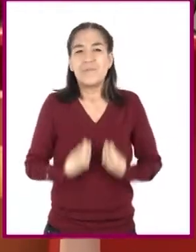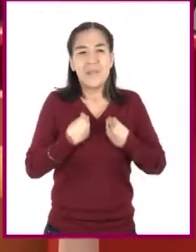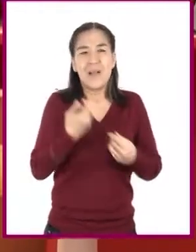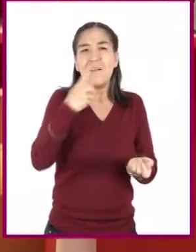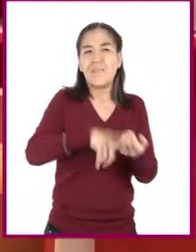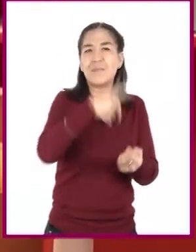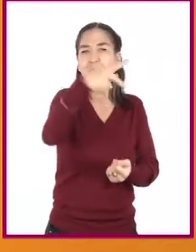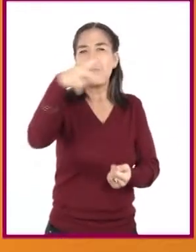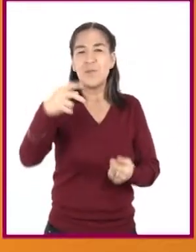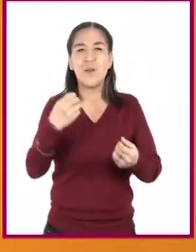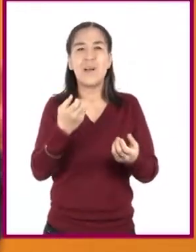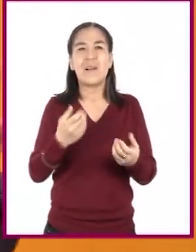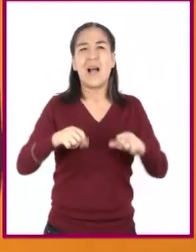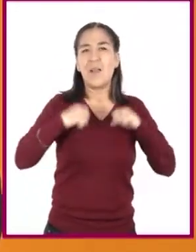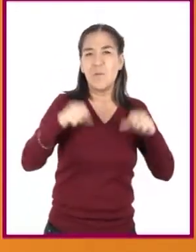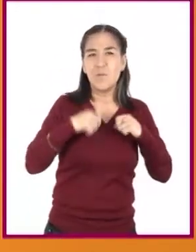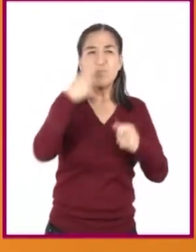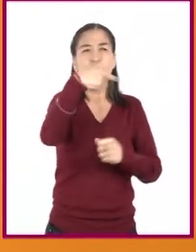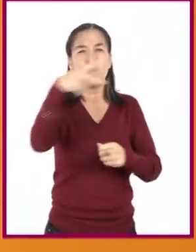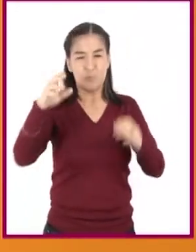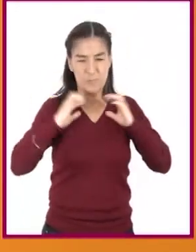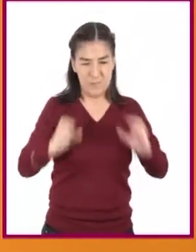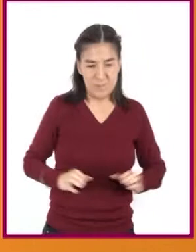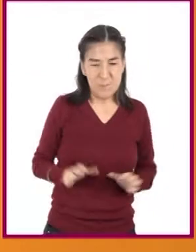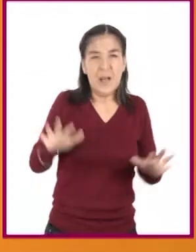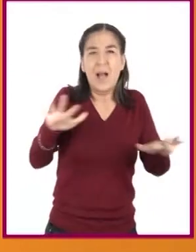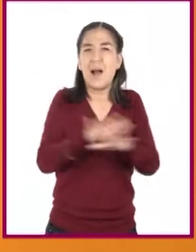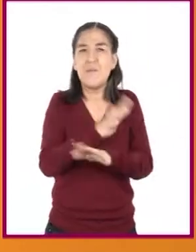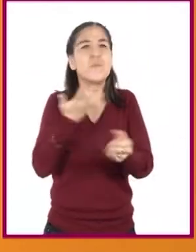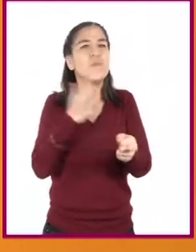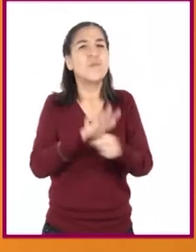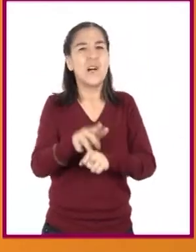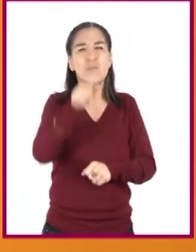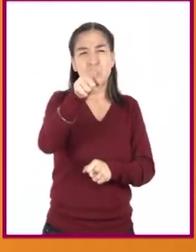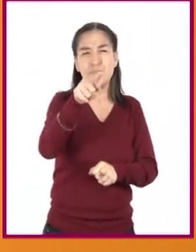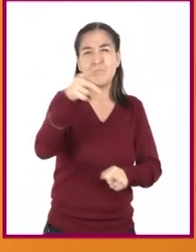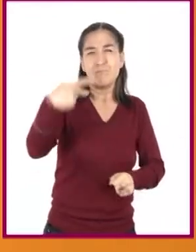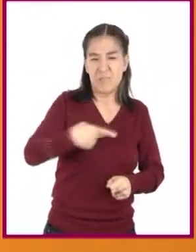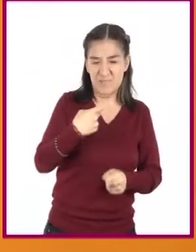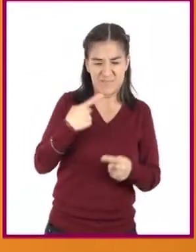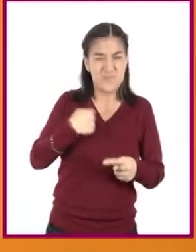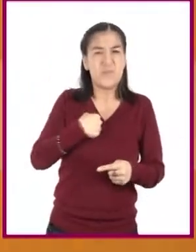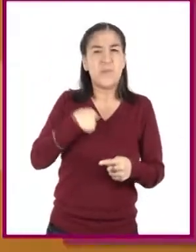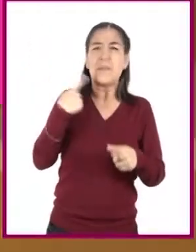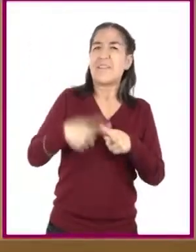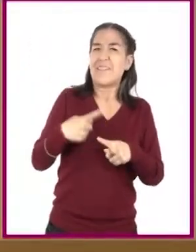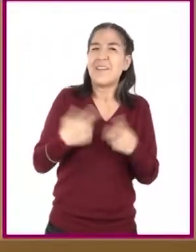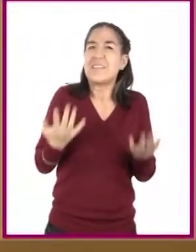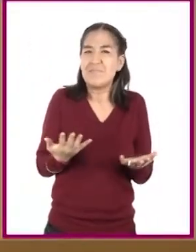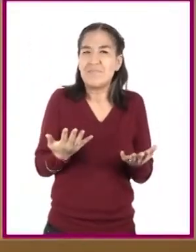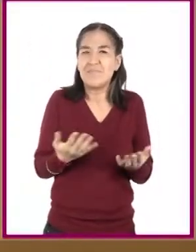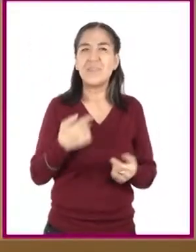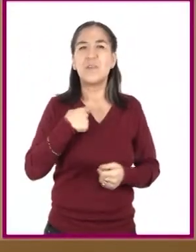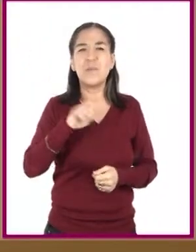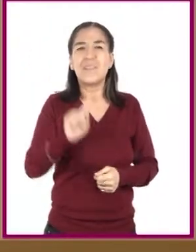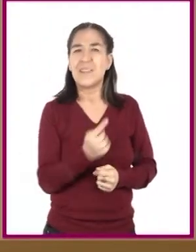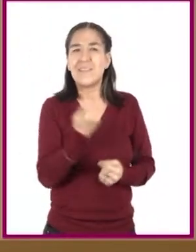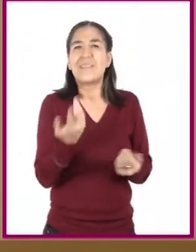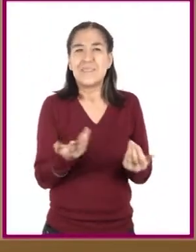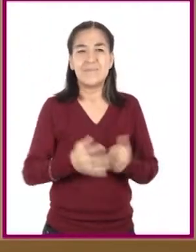en ustedes? ¿Se han preguntado quiénes son? ¿Quién soy?